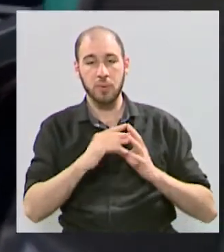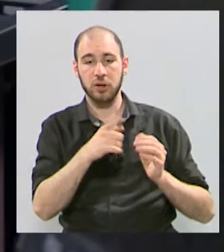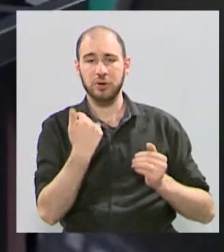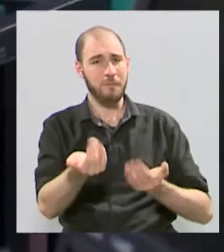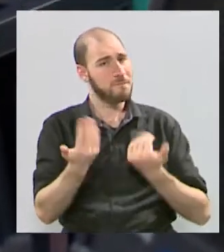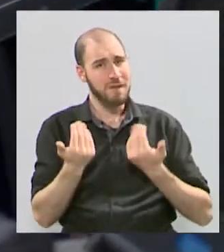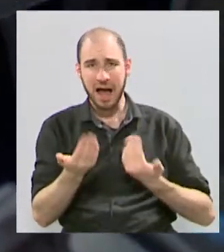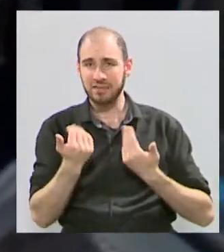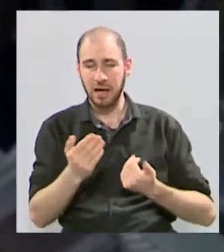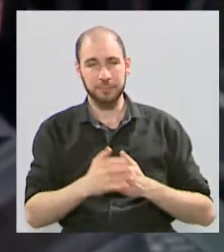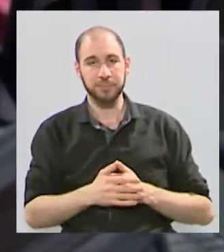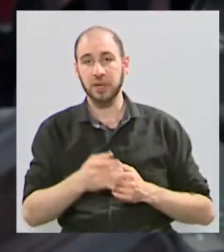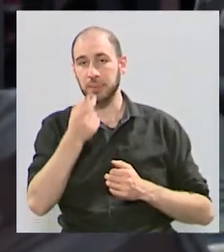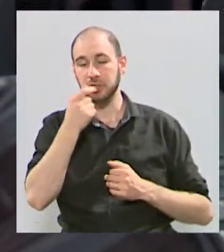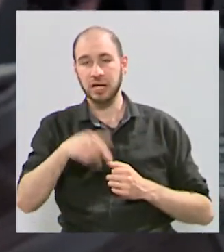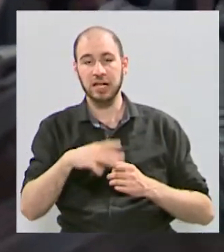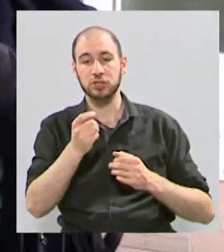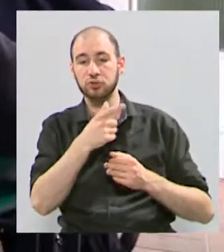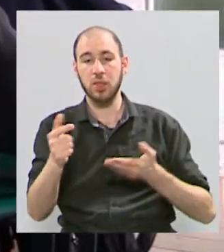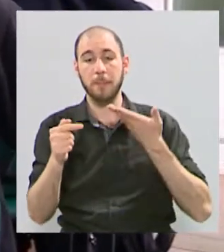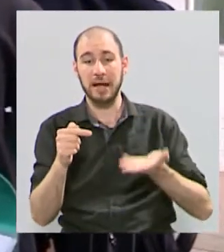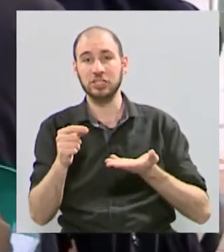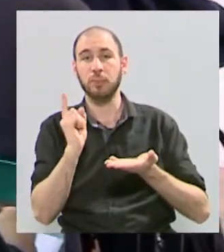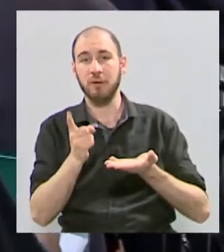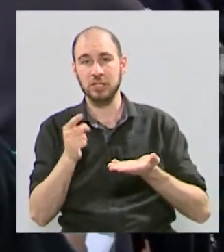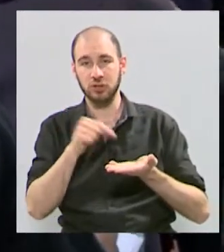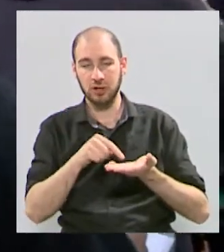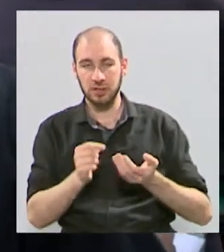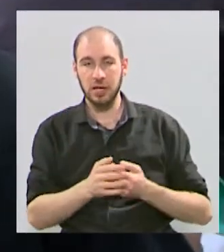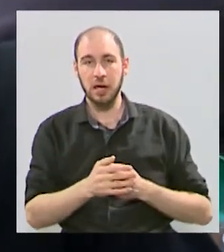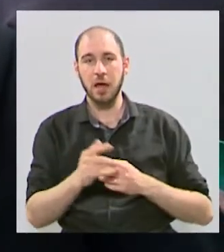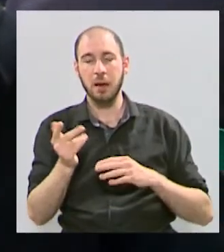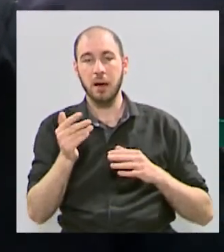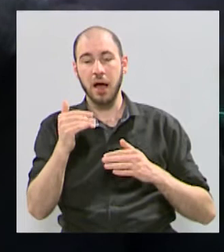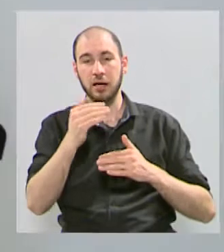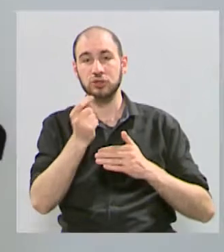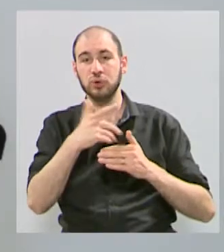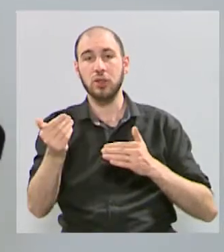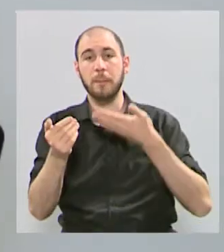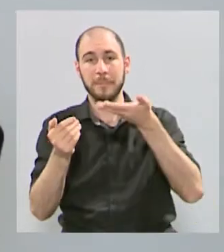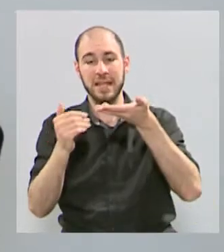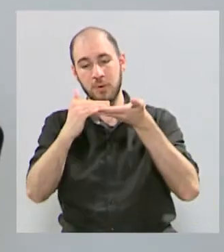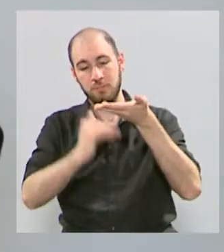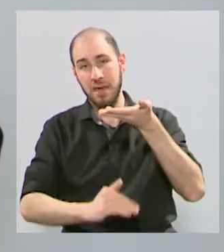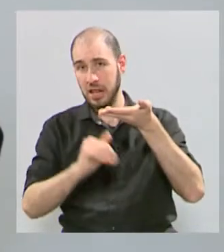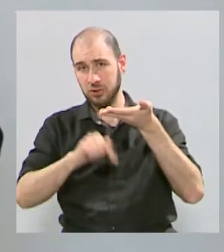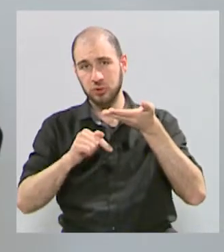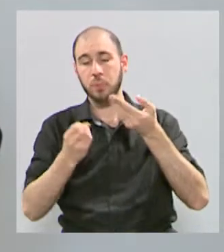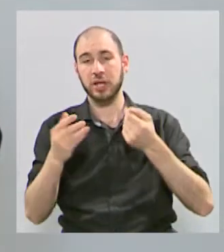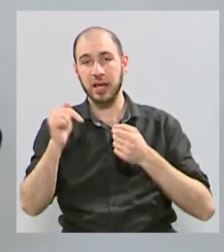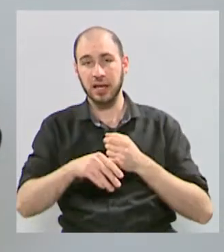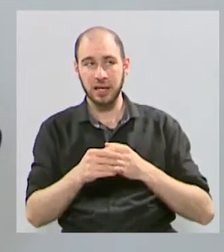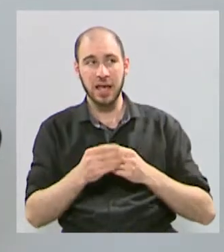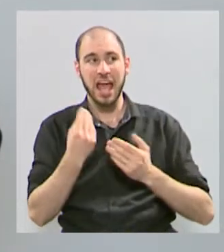deuda enorme. En Mendoza, el salario inicial hoy de un docente está corriendo detrás del salario mínimo vital y móvil, porque ni siquiera